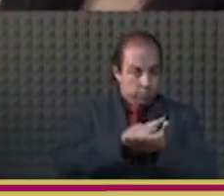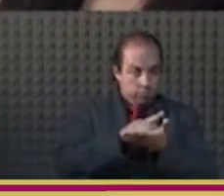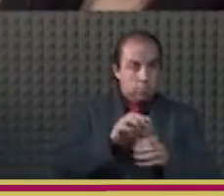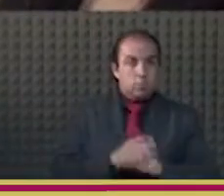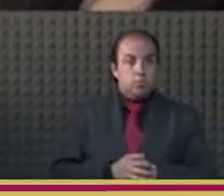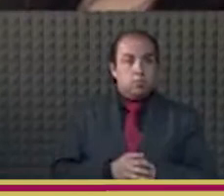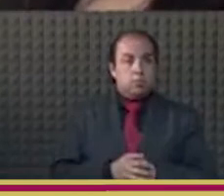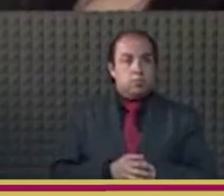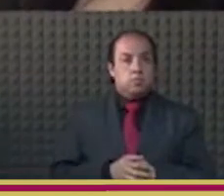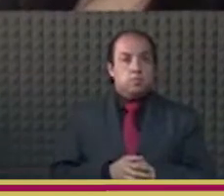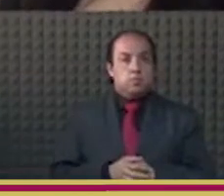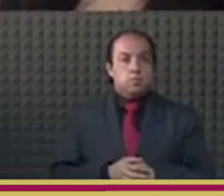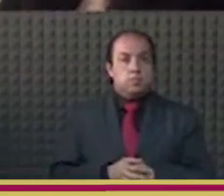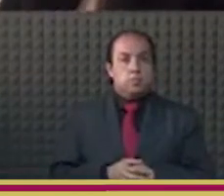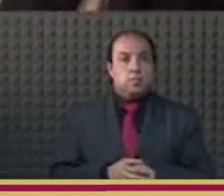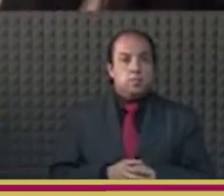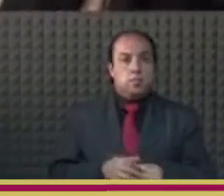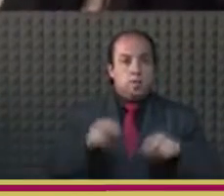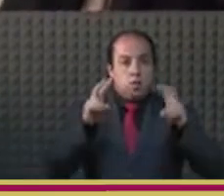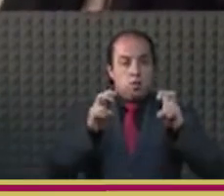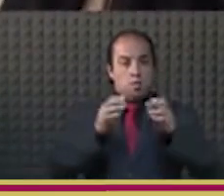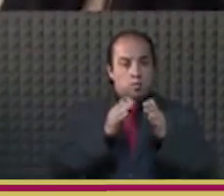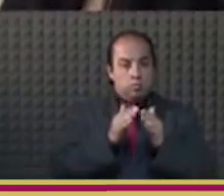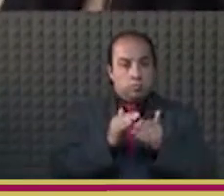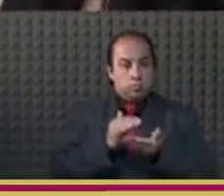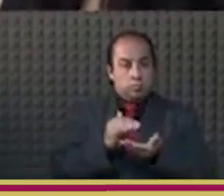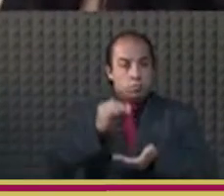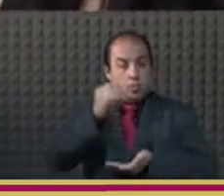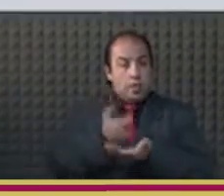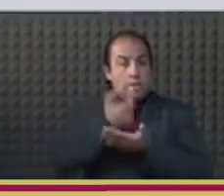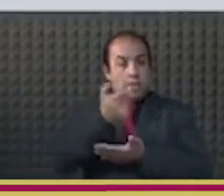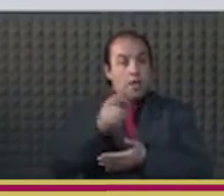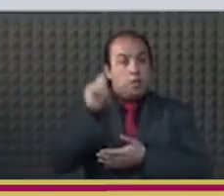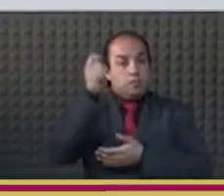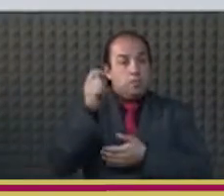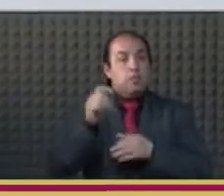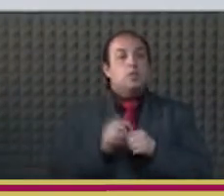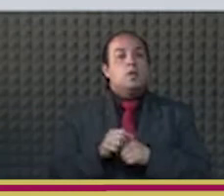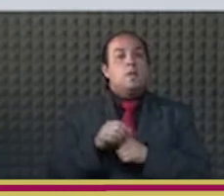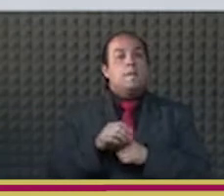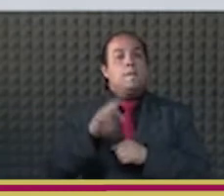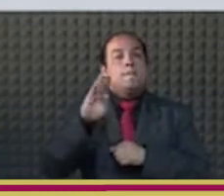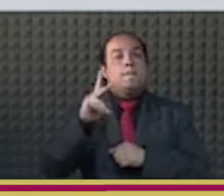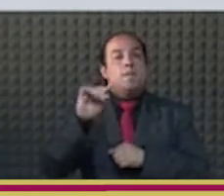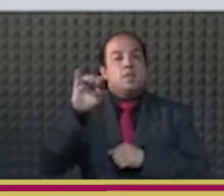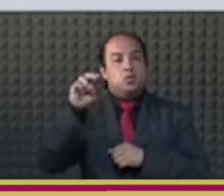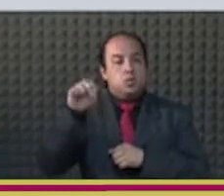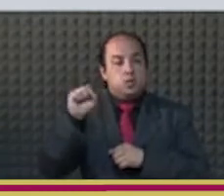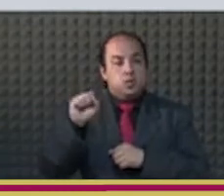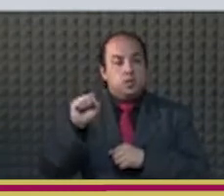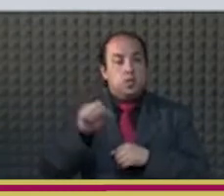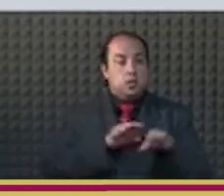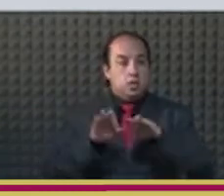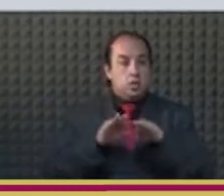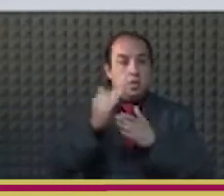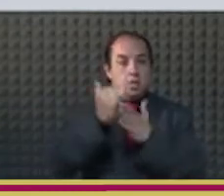las reformas relativas a aumentar las pensiones de los trabajadores y disminuir las semanas de cotización,